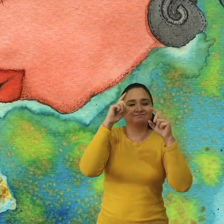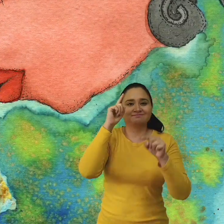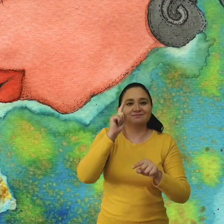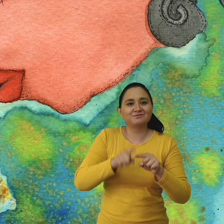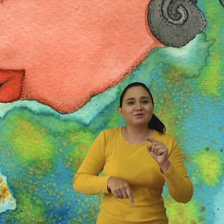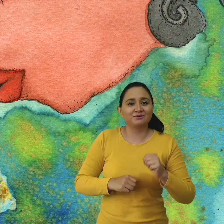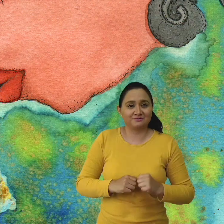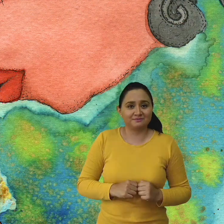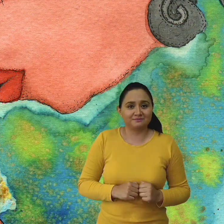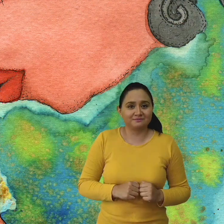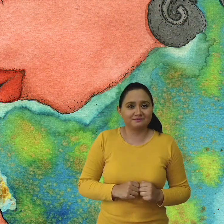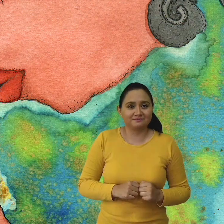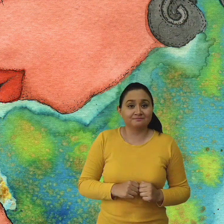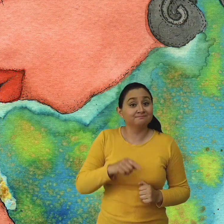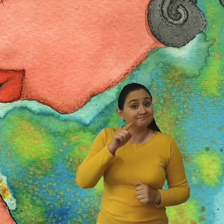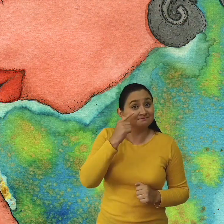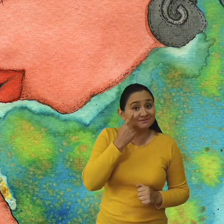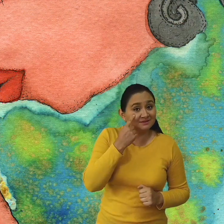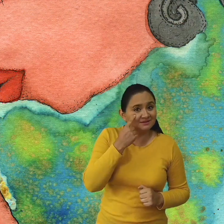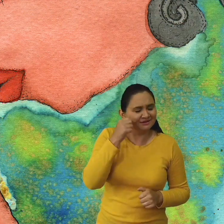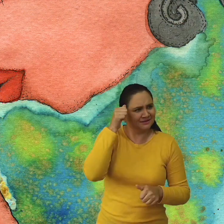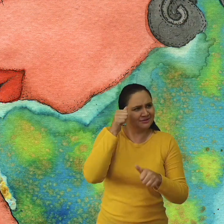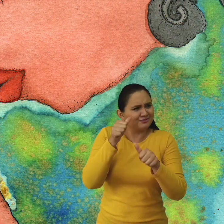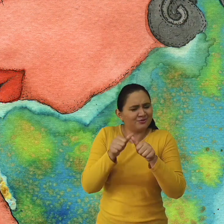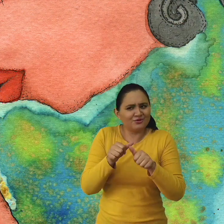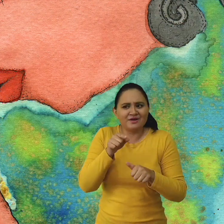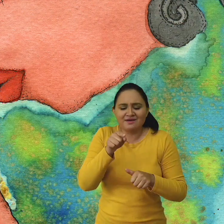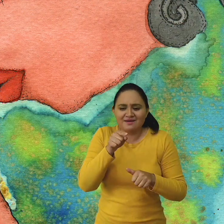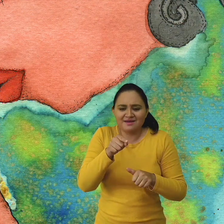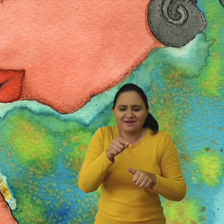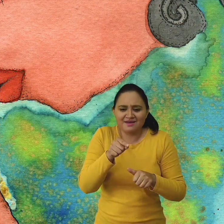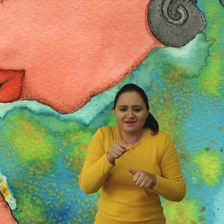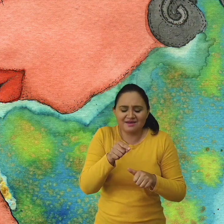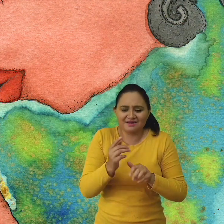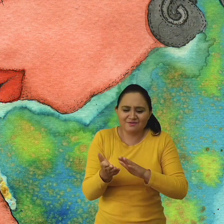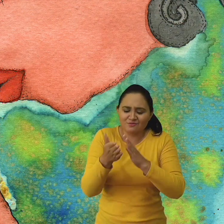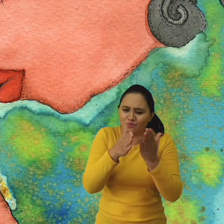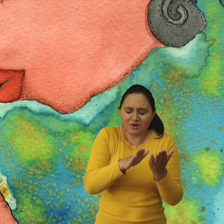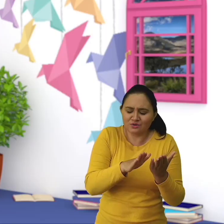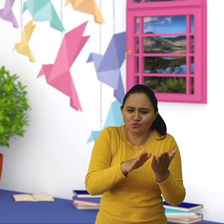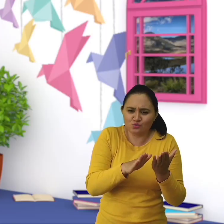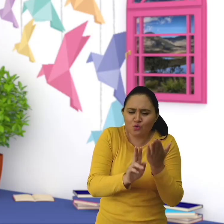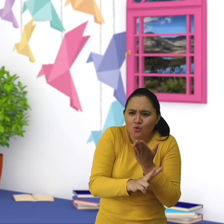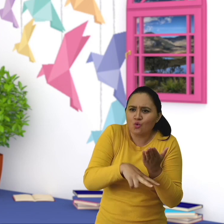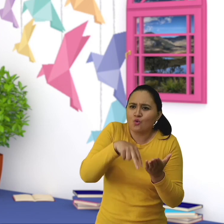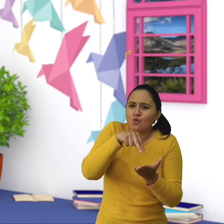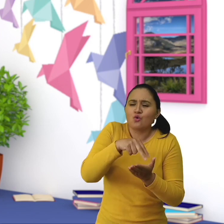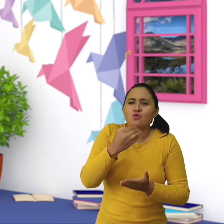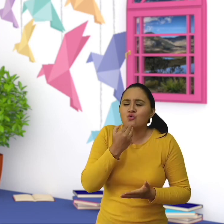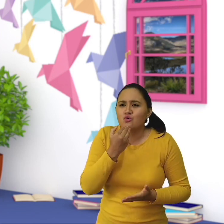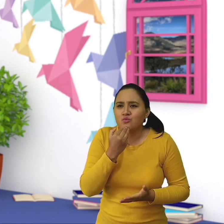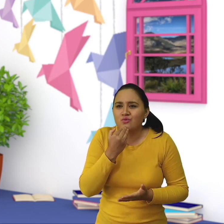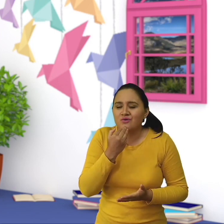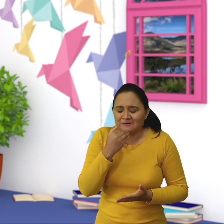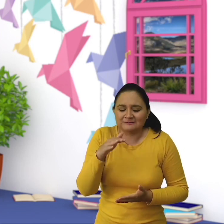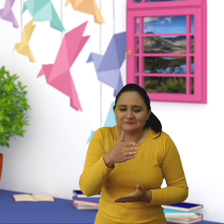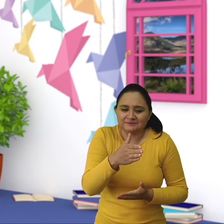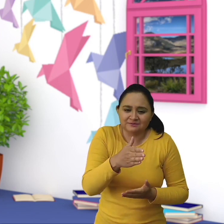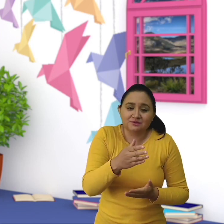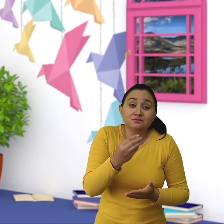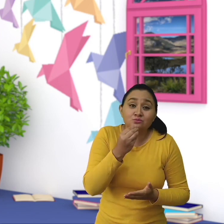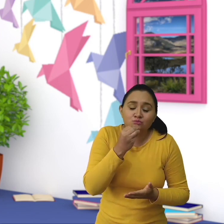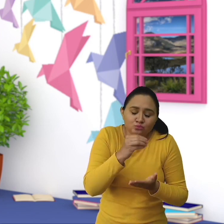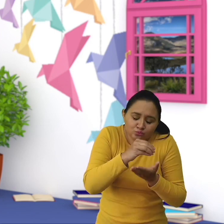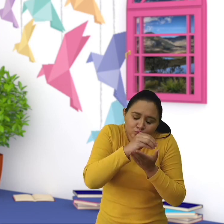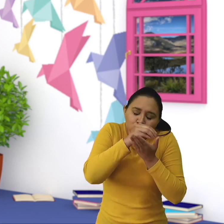Recordé el sortilegio para princesas dormidas y le di un beso para despertarla. Pero aunque yo sentí que todo